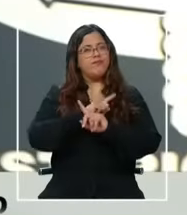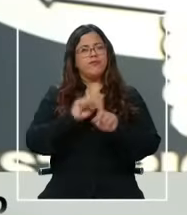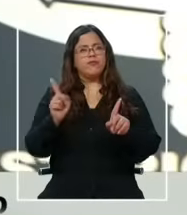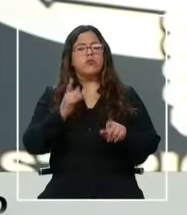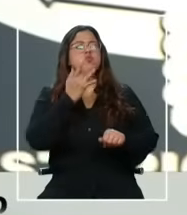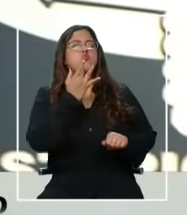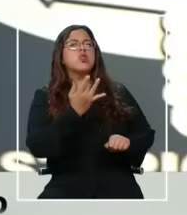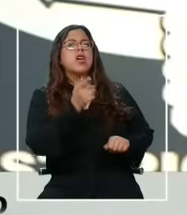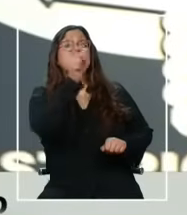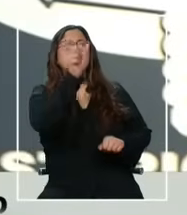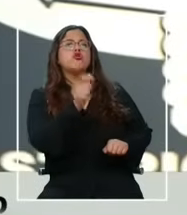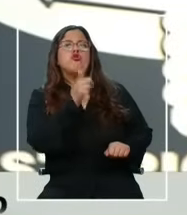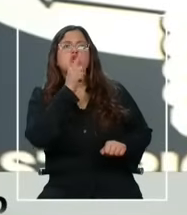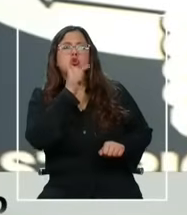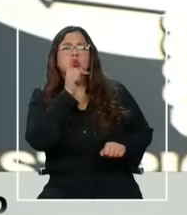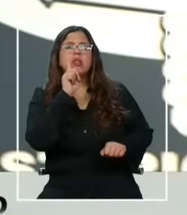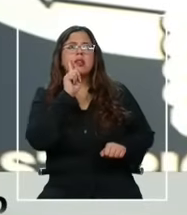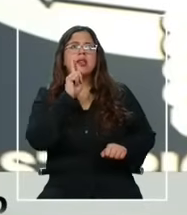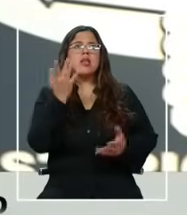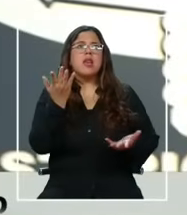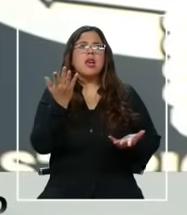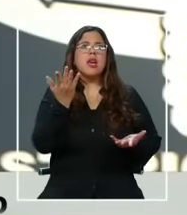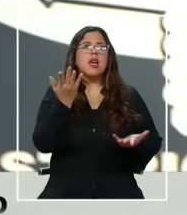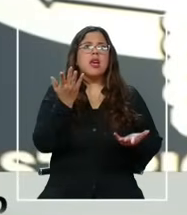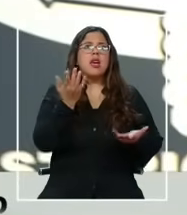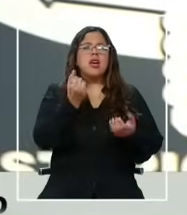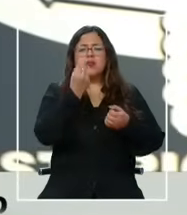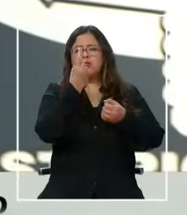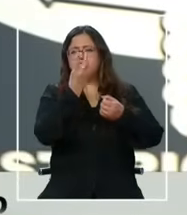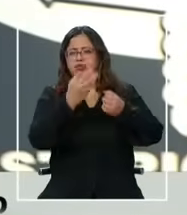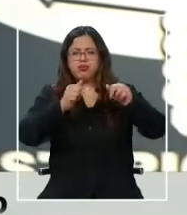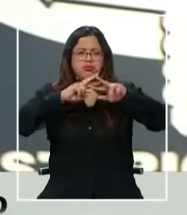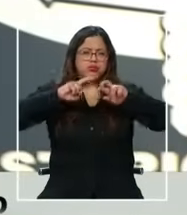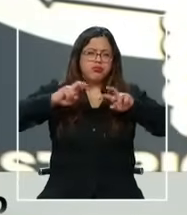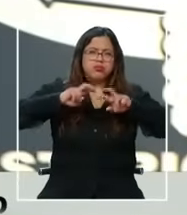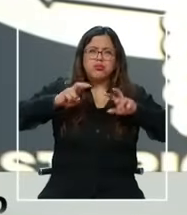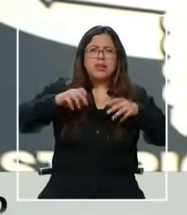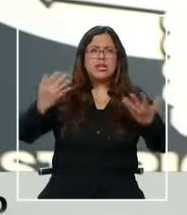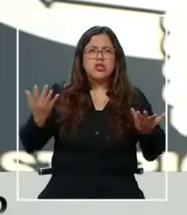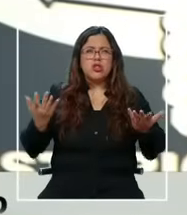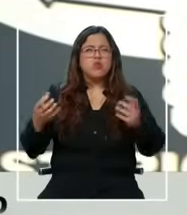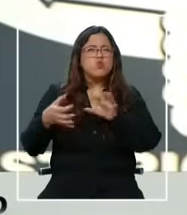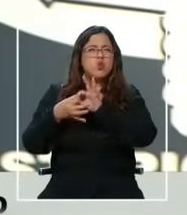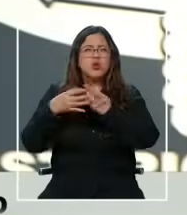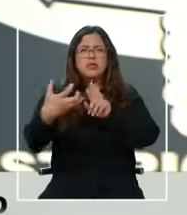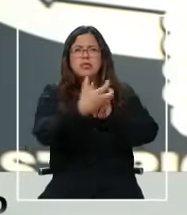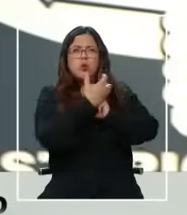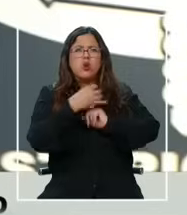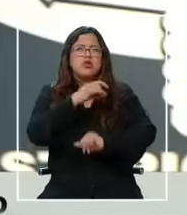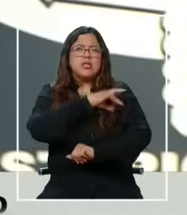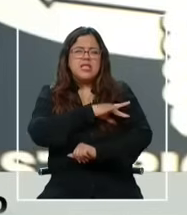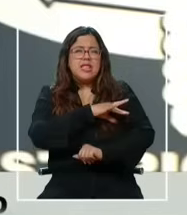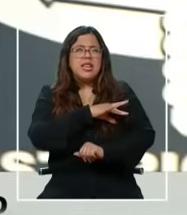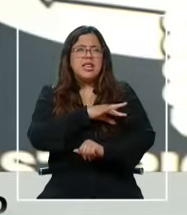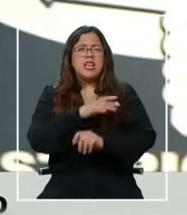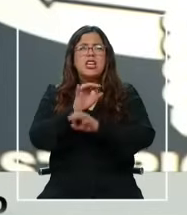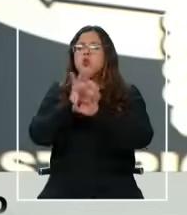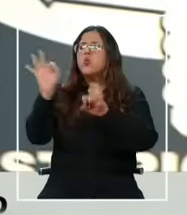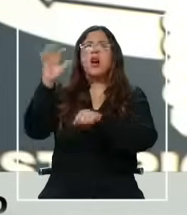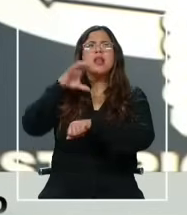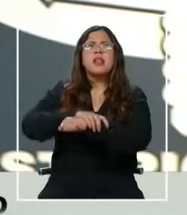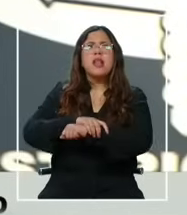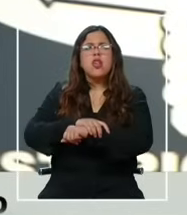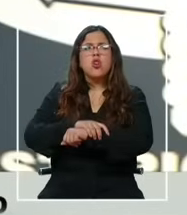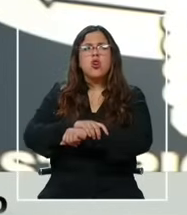qué uno de los sospechosos tenía numerosas investigaciones abiertas por secuestro en chile y nunca fue